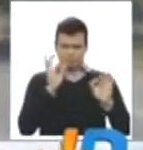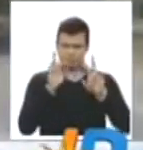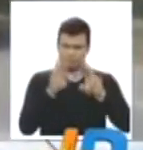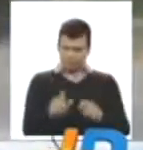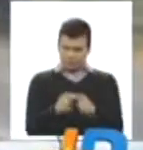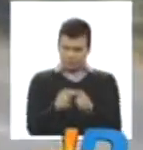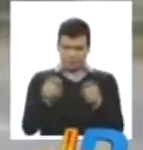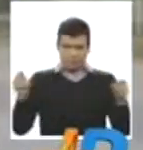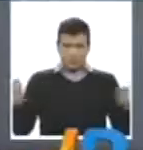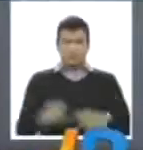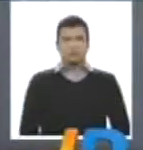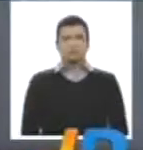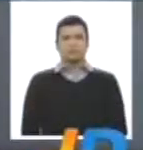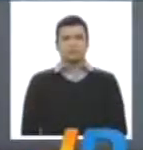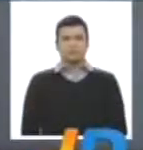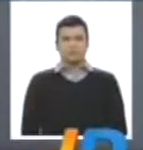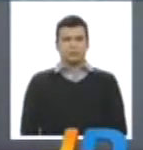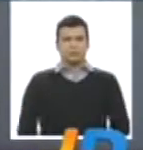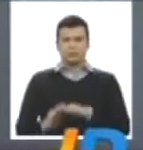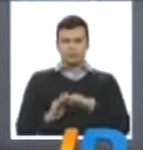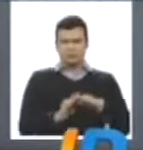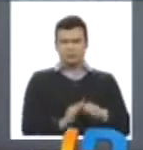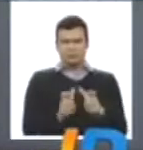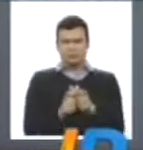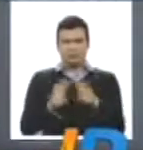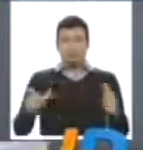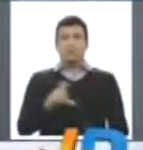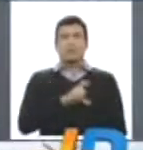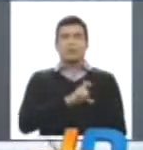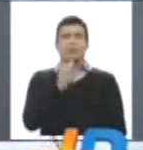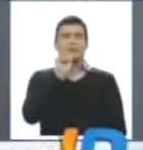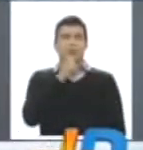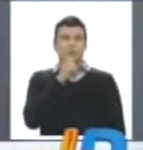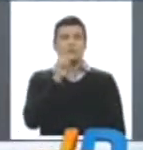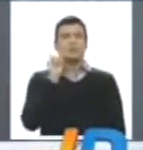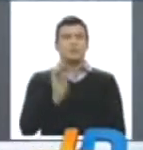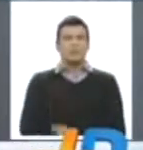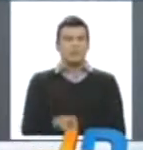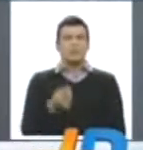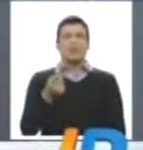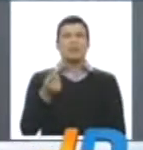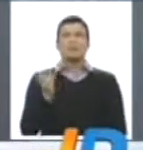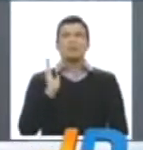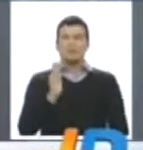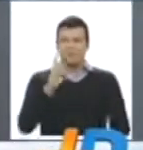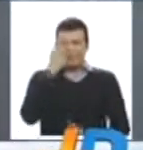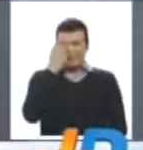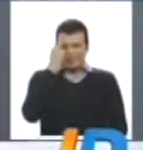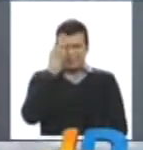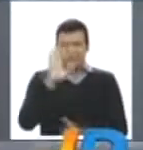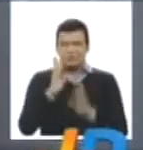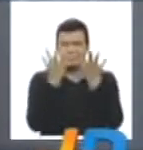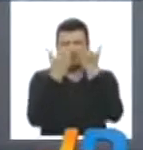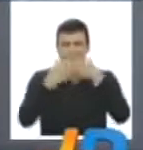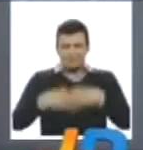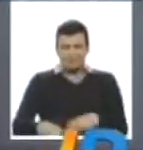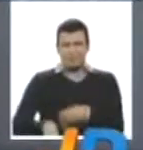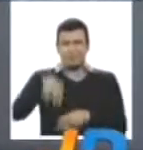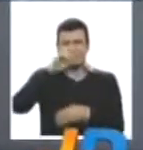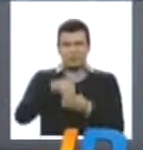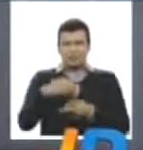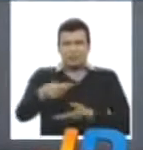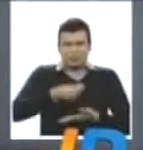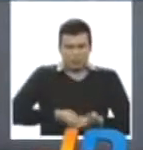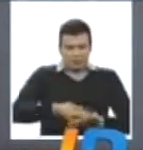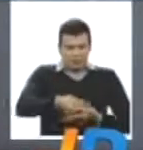en la investigación. Cientos de caleños resultaron afectados por una supuesta falla técnica que dejó fuera de servicio a gran parte de los